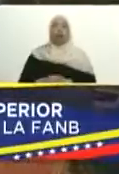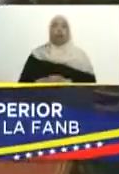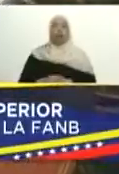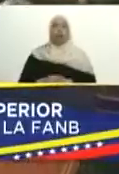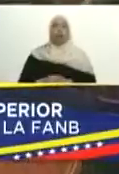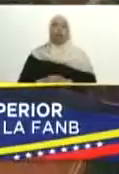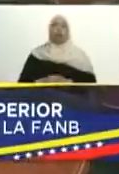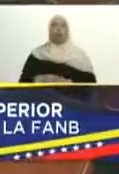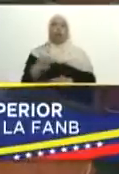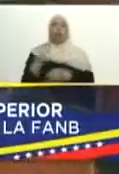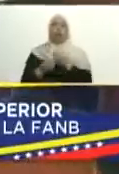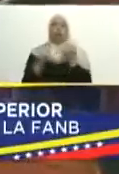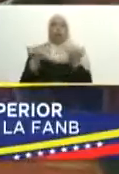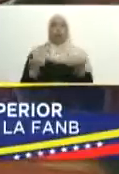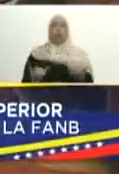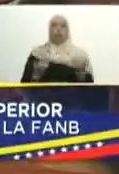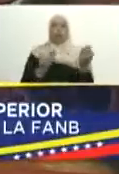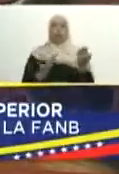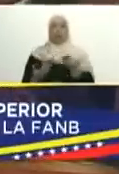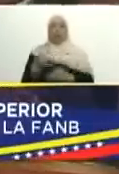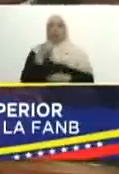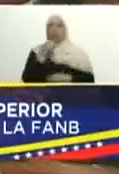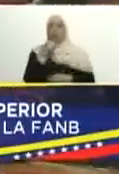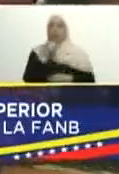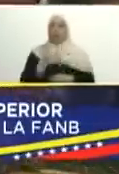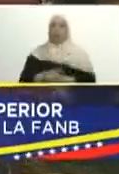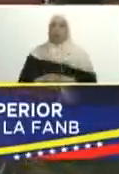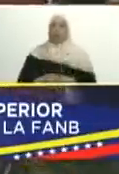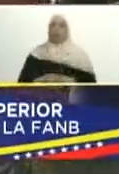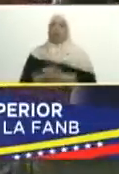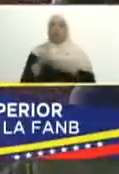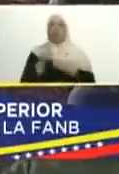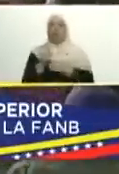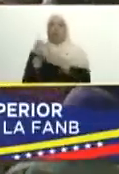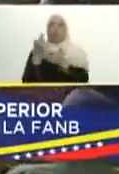jefe, almirantes, generales,